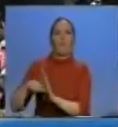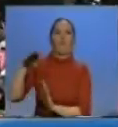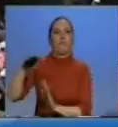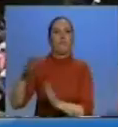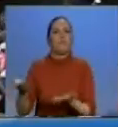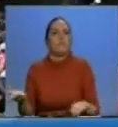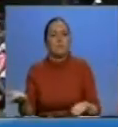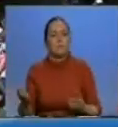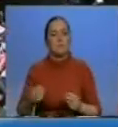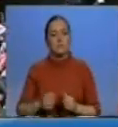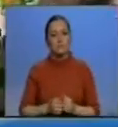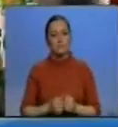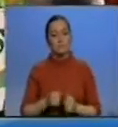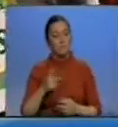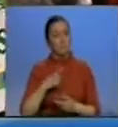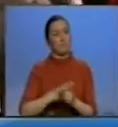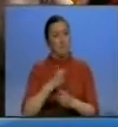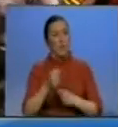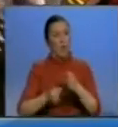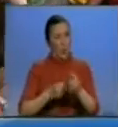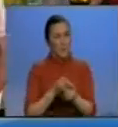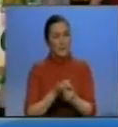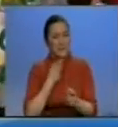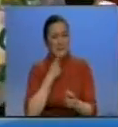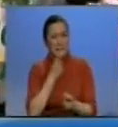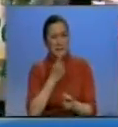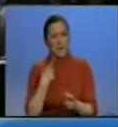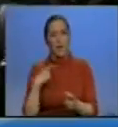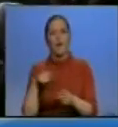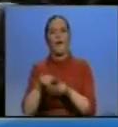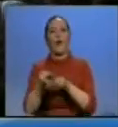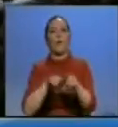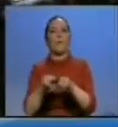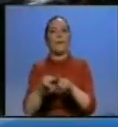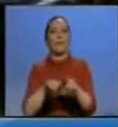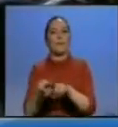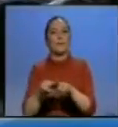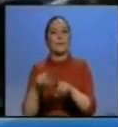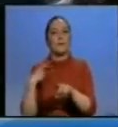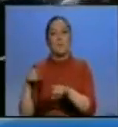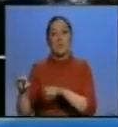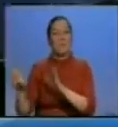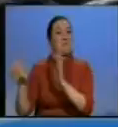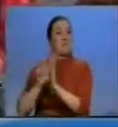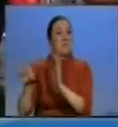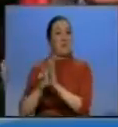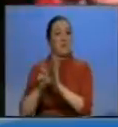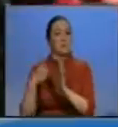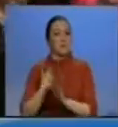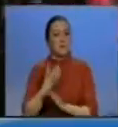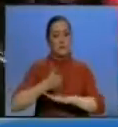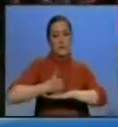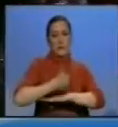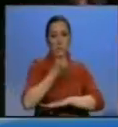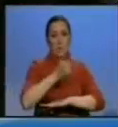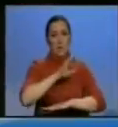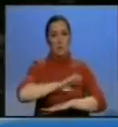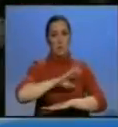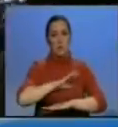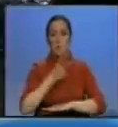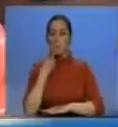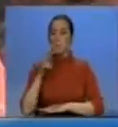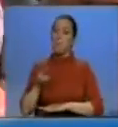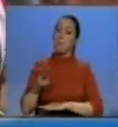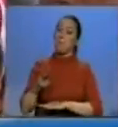Los comerciantes sostienen que los informales hacen competencia desleal ante la mirada pasiva de las autoridades